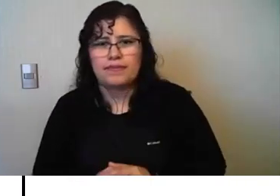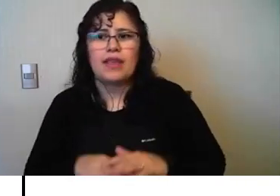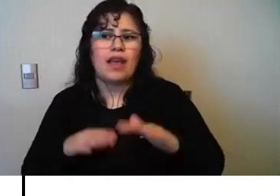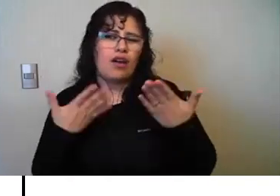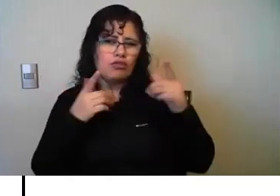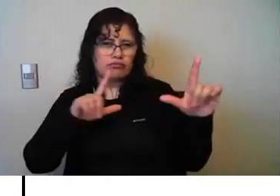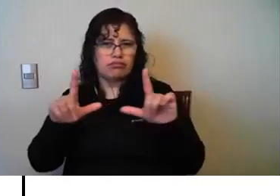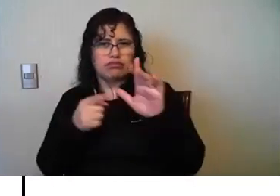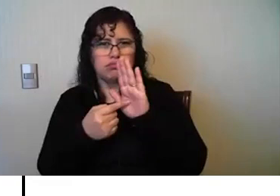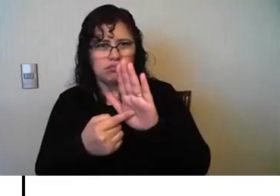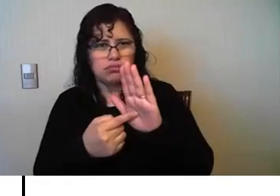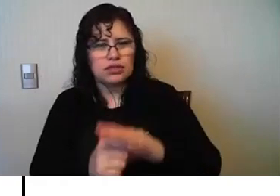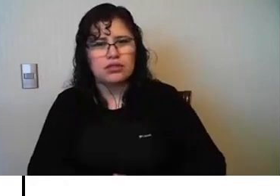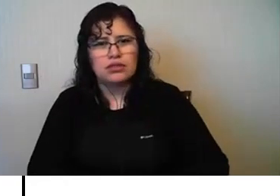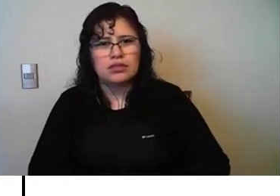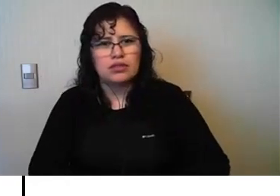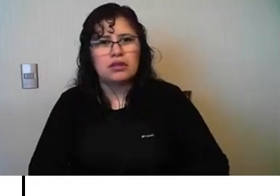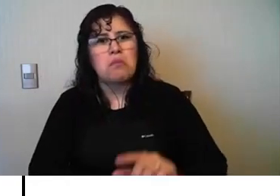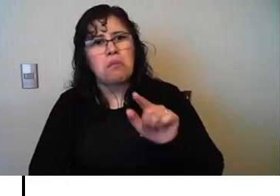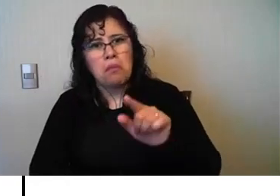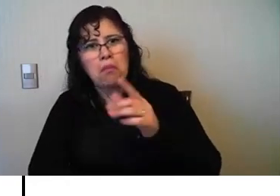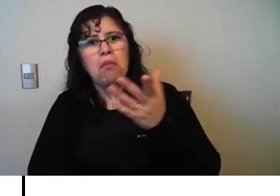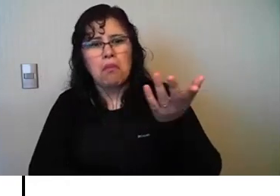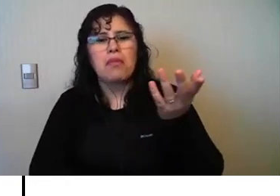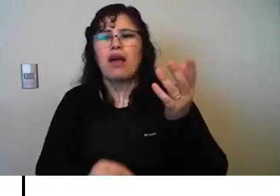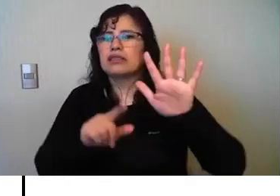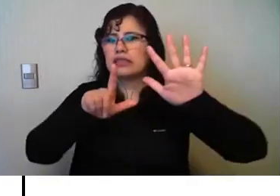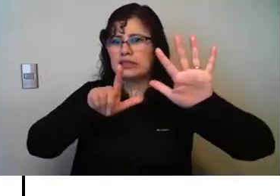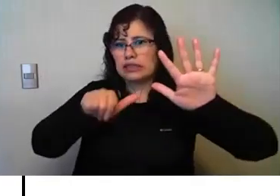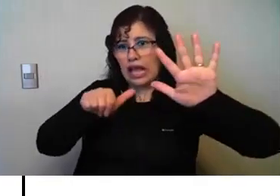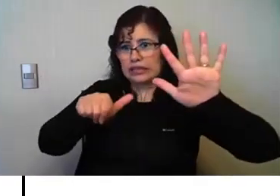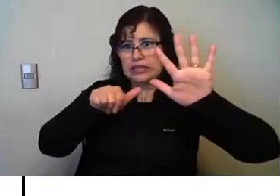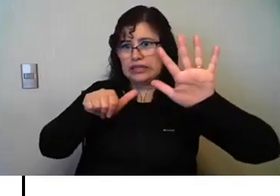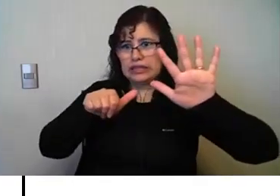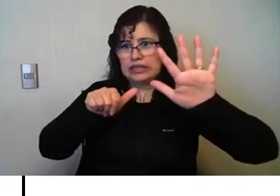por tanto, entonces nos representan 6 capas, y estamos hablando de la